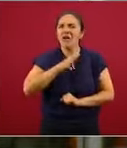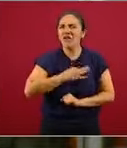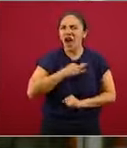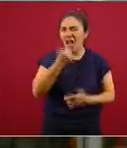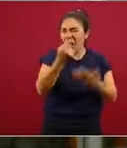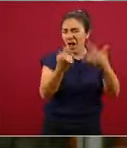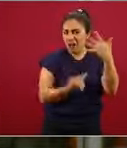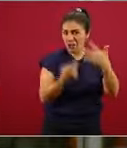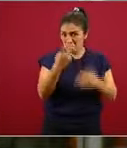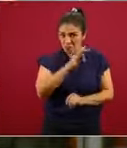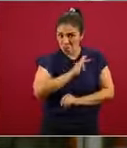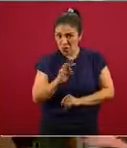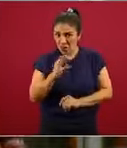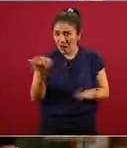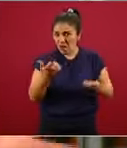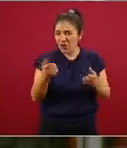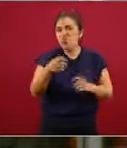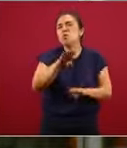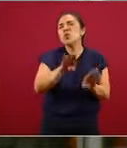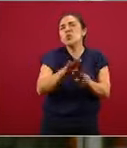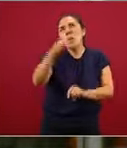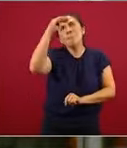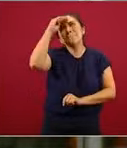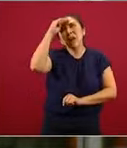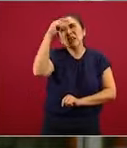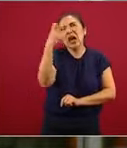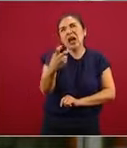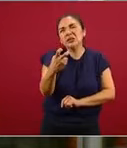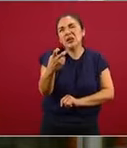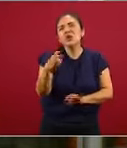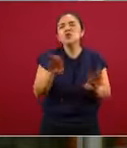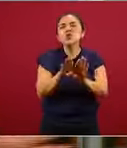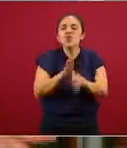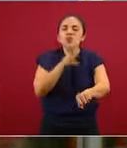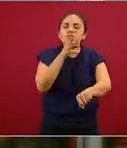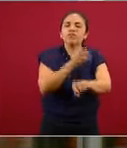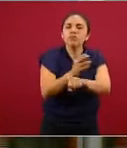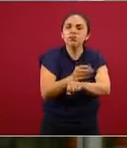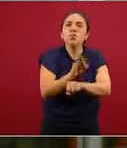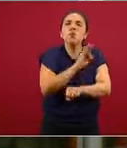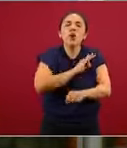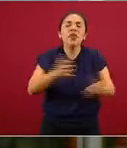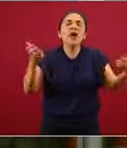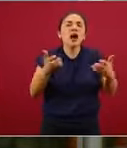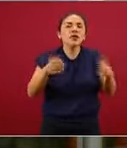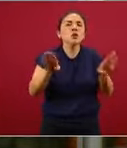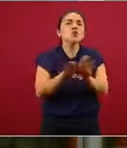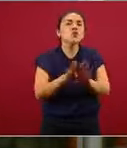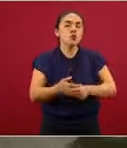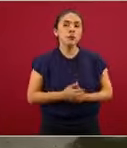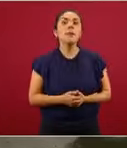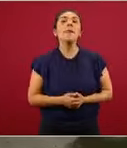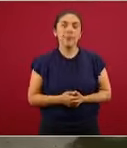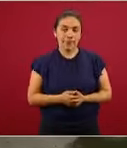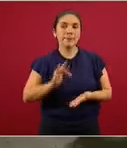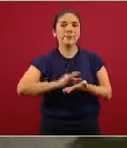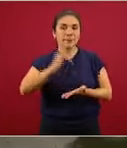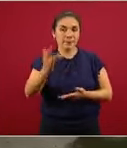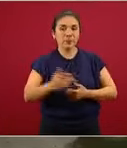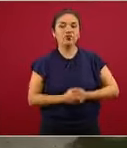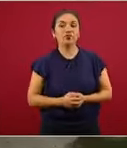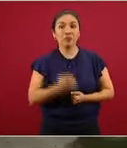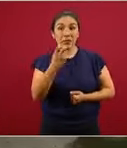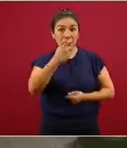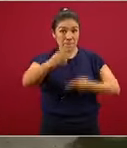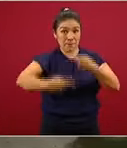viable y se ha tratado? ¿Y cómo vería una solución, una vía de salida por ahí? Cómo no, muchas gracias, Rivelino. Esta es